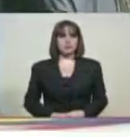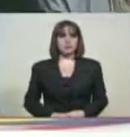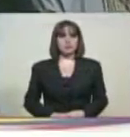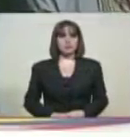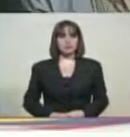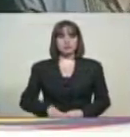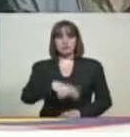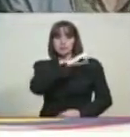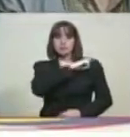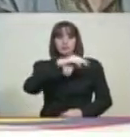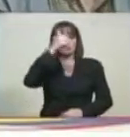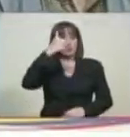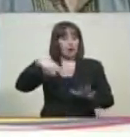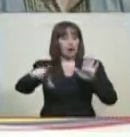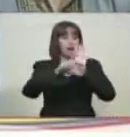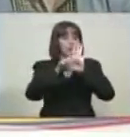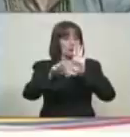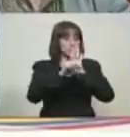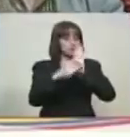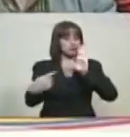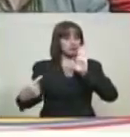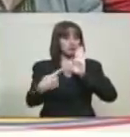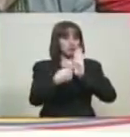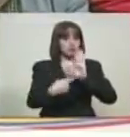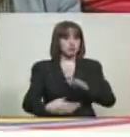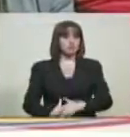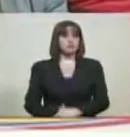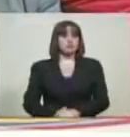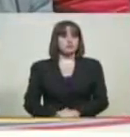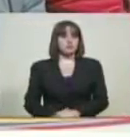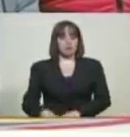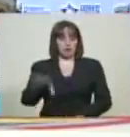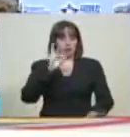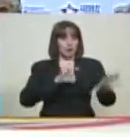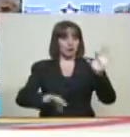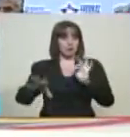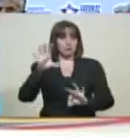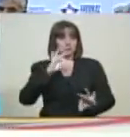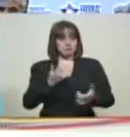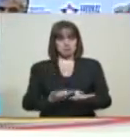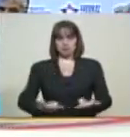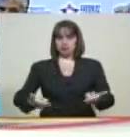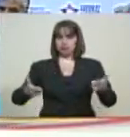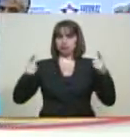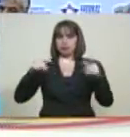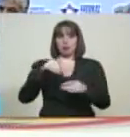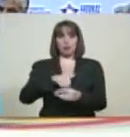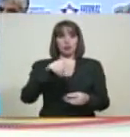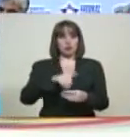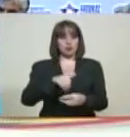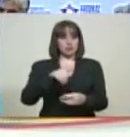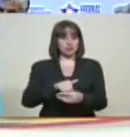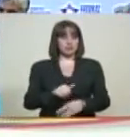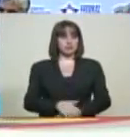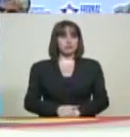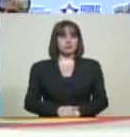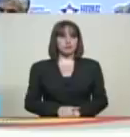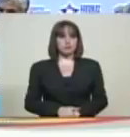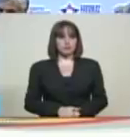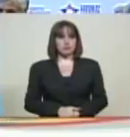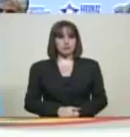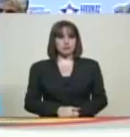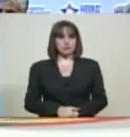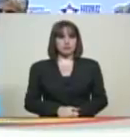autoridades legítimas electas en libres comicios como ha